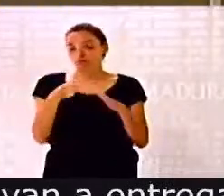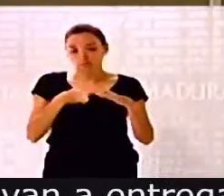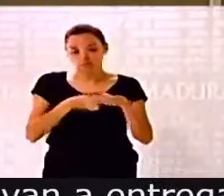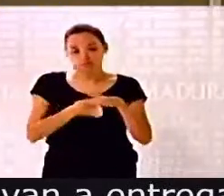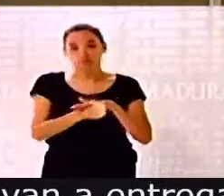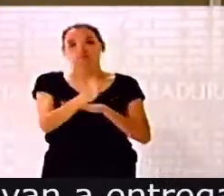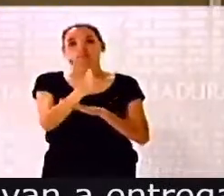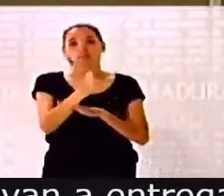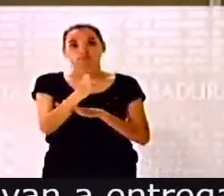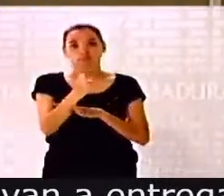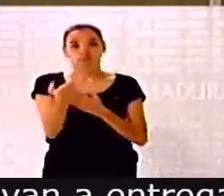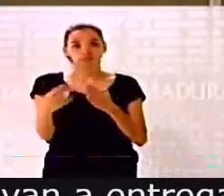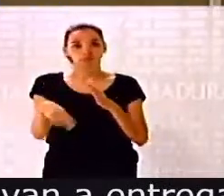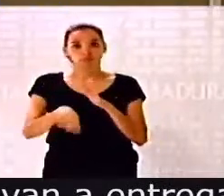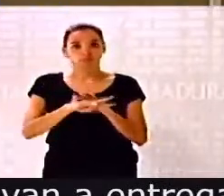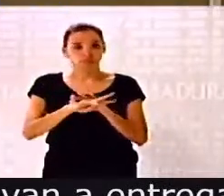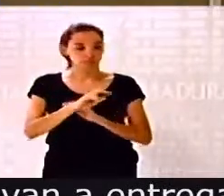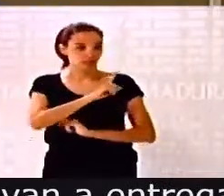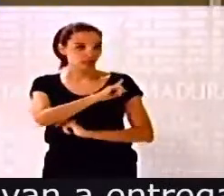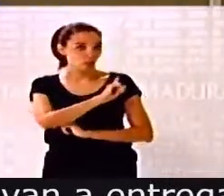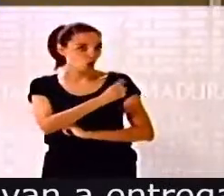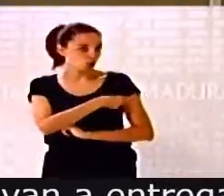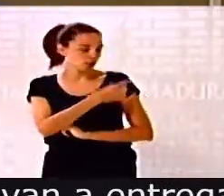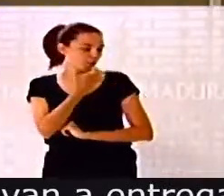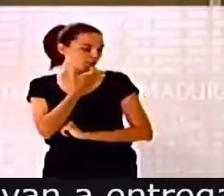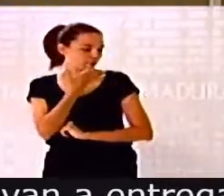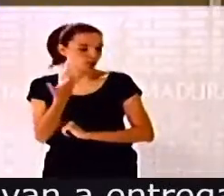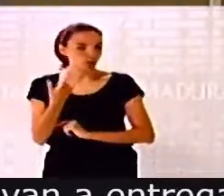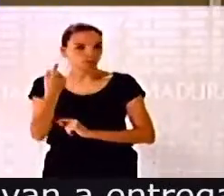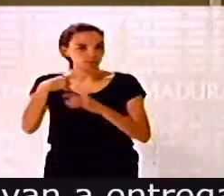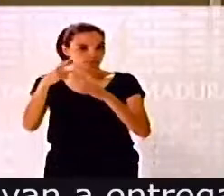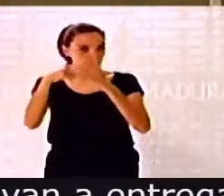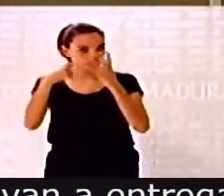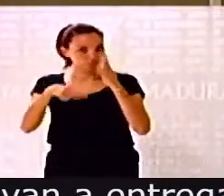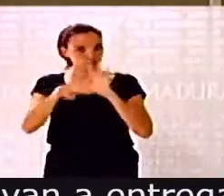la actividad deportiva que se celebre, en fin.